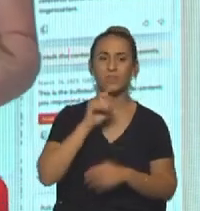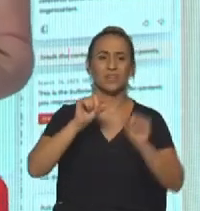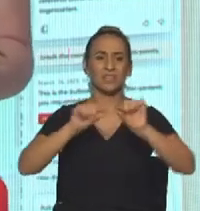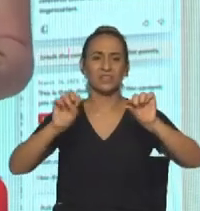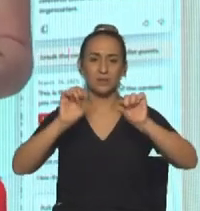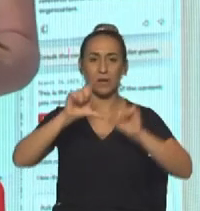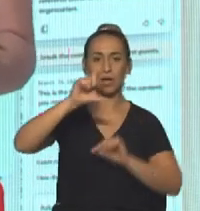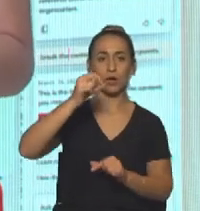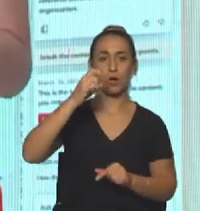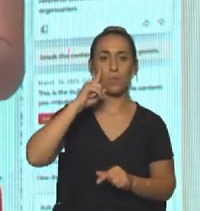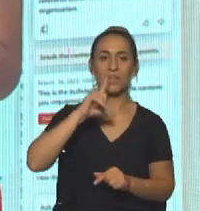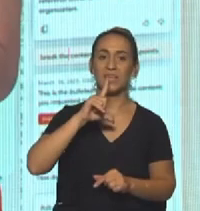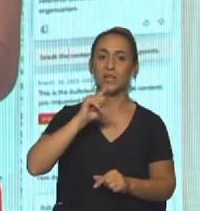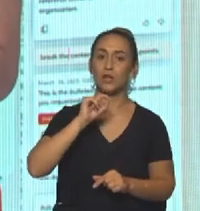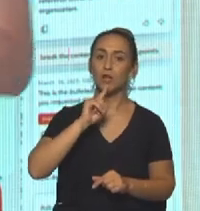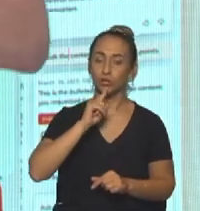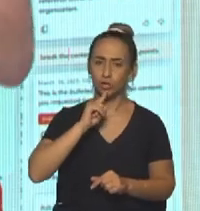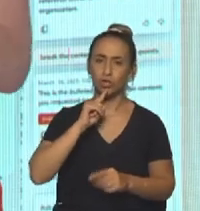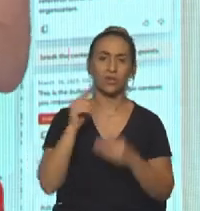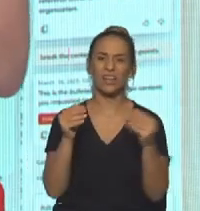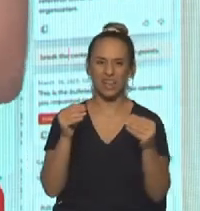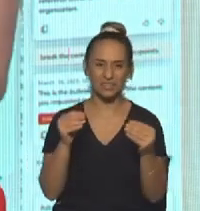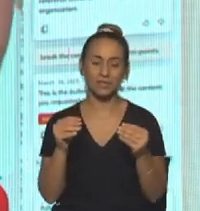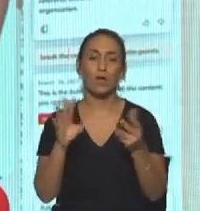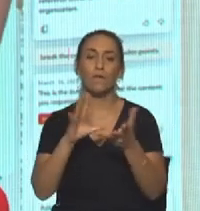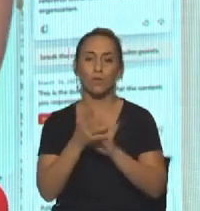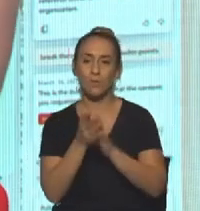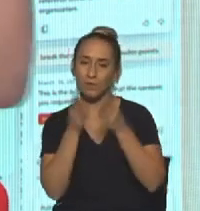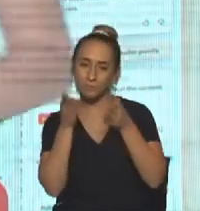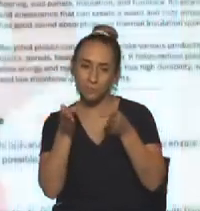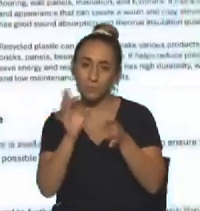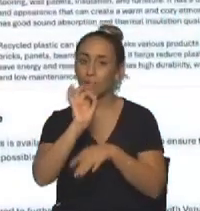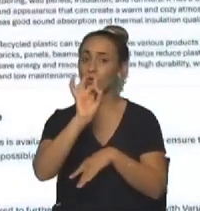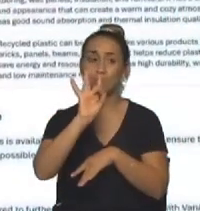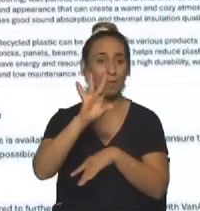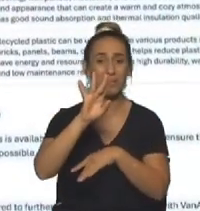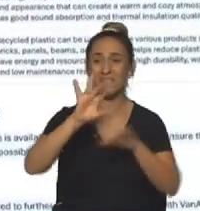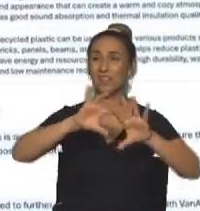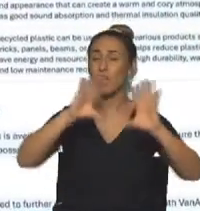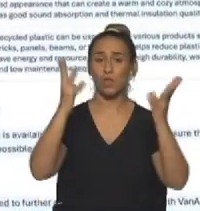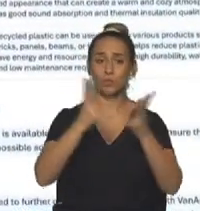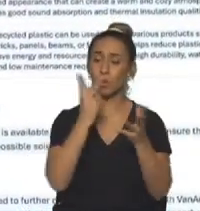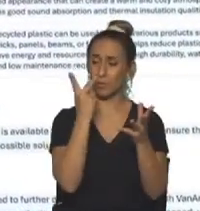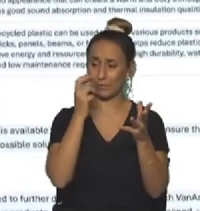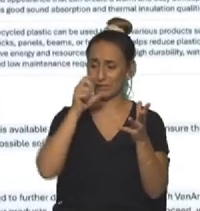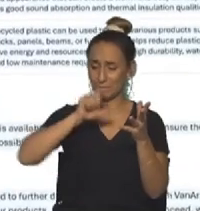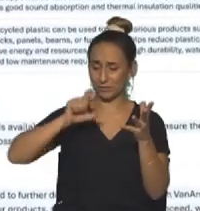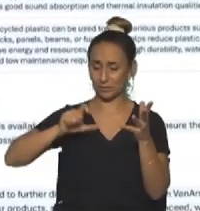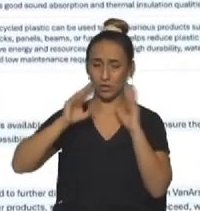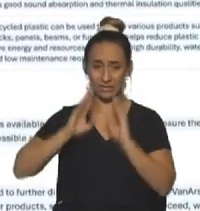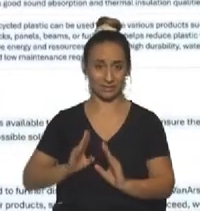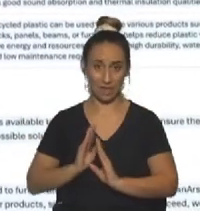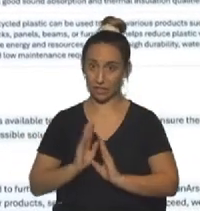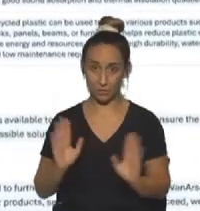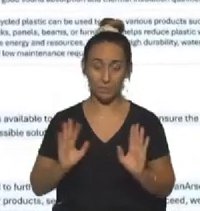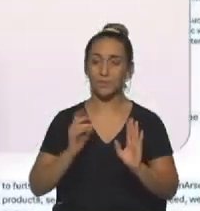un copiloto que te va a asistir, por ahora disponible solo para 20 personas en el mundo, en la confección, por ejemplo,